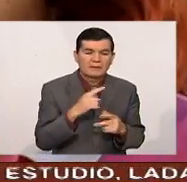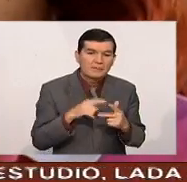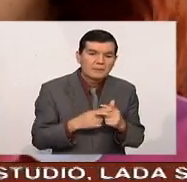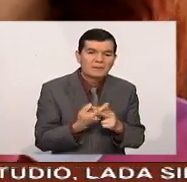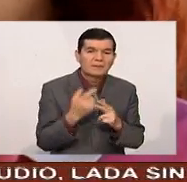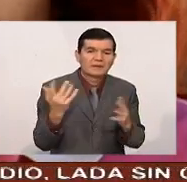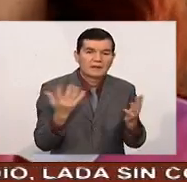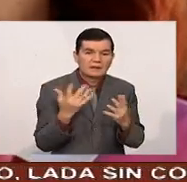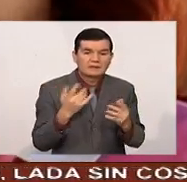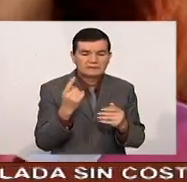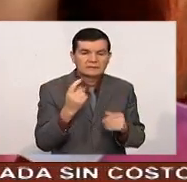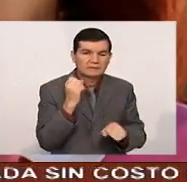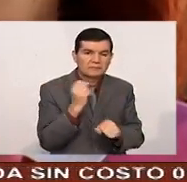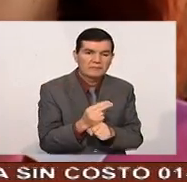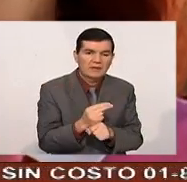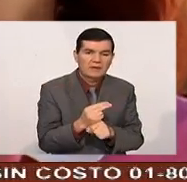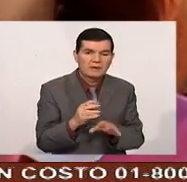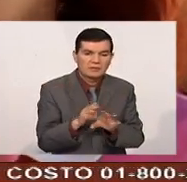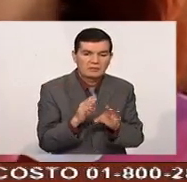empezar a una temprana edad